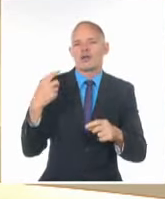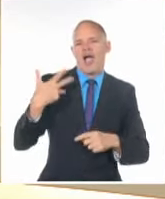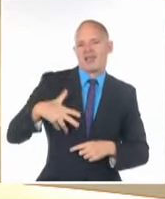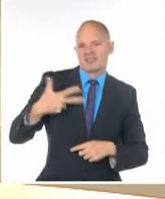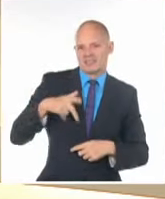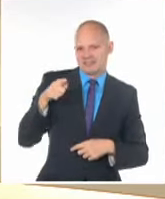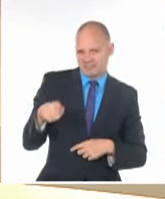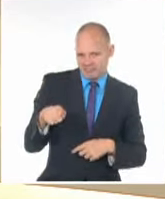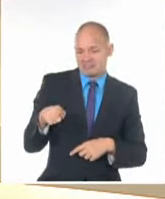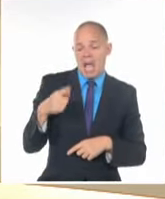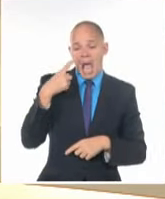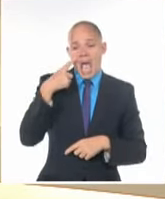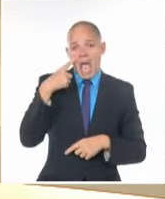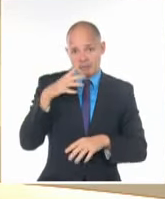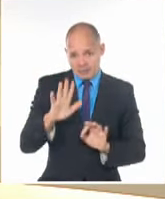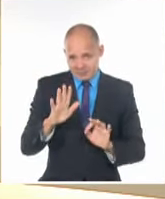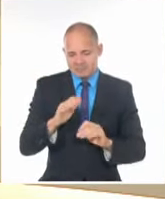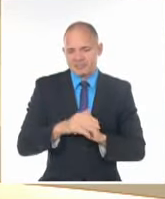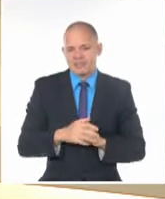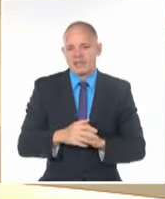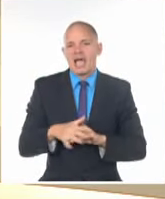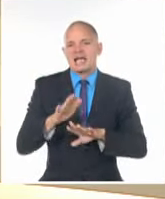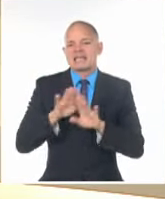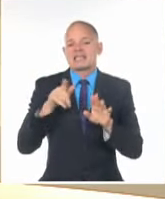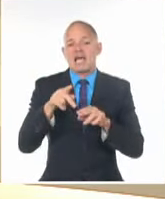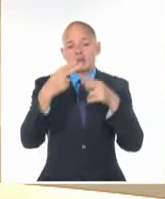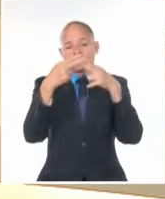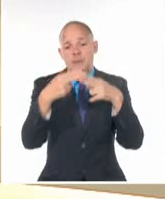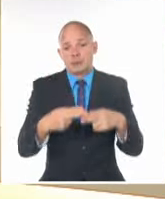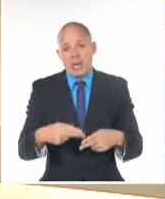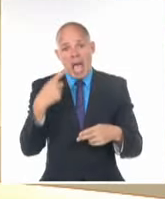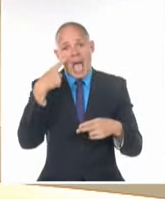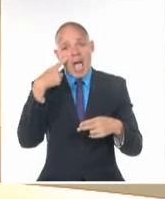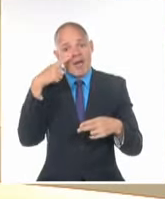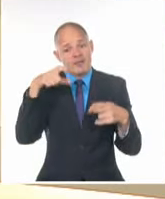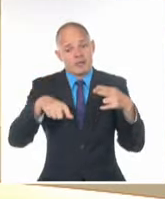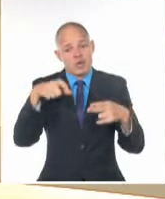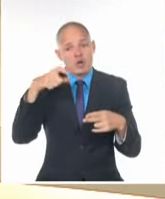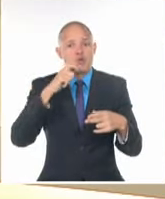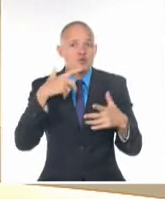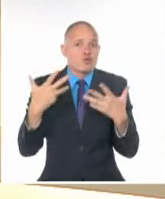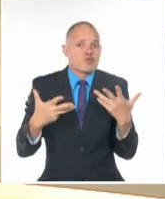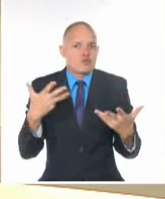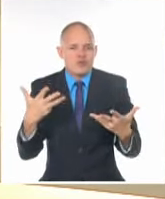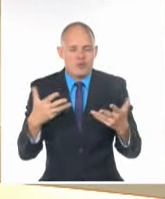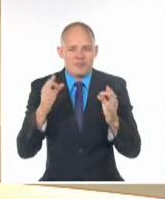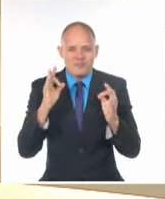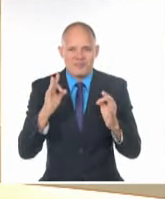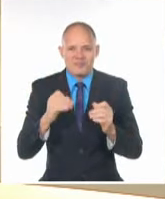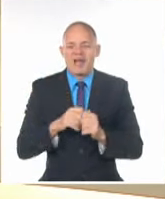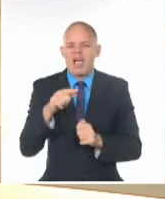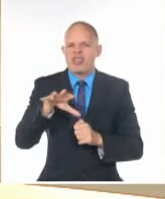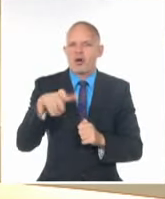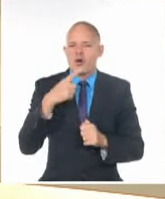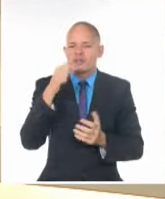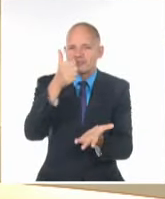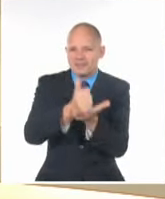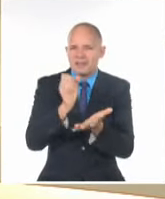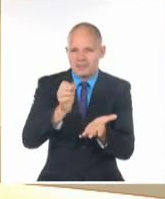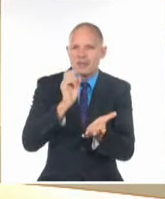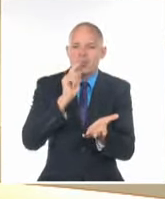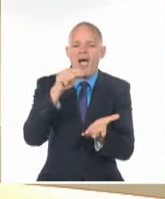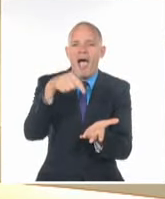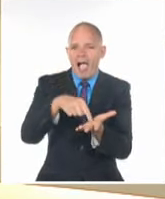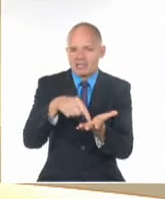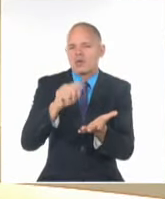Tomás Copagroso, 37 en el ranking, el Challenger de Pro Mundial de Recife 2024 en Brasil. Los nuestros archivan